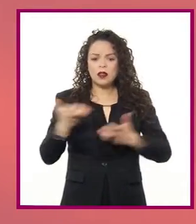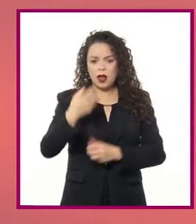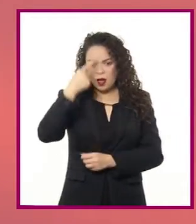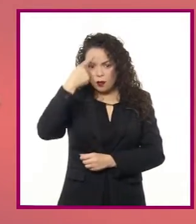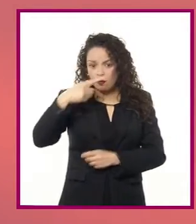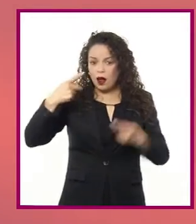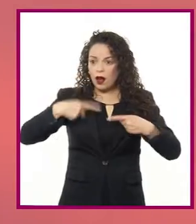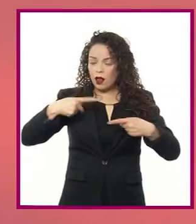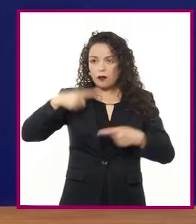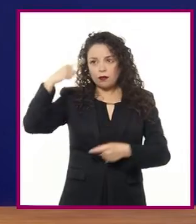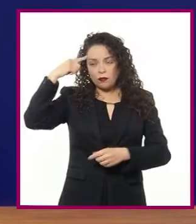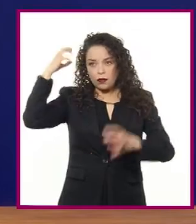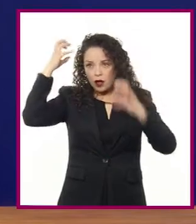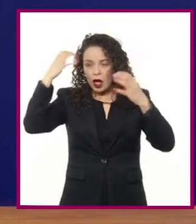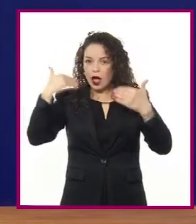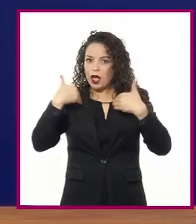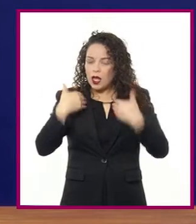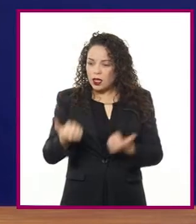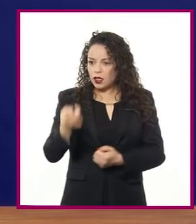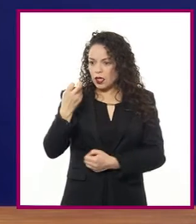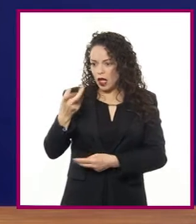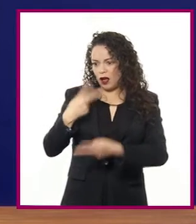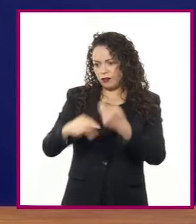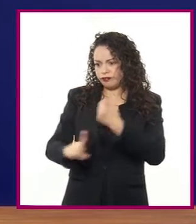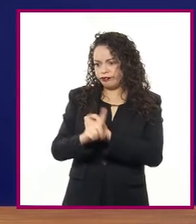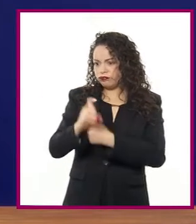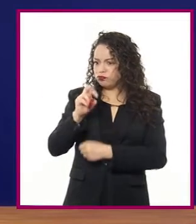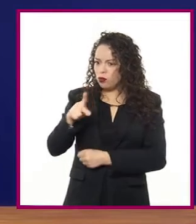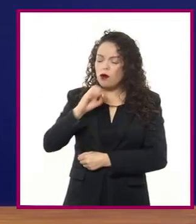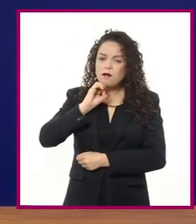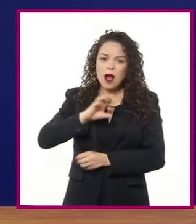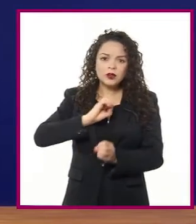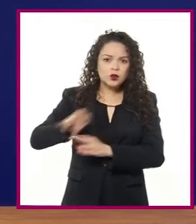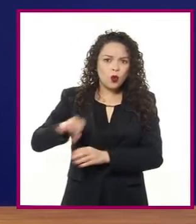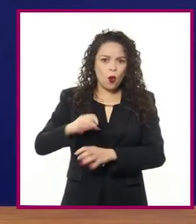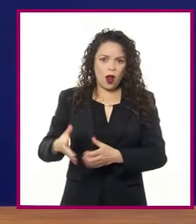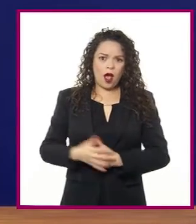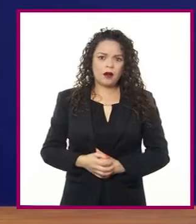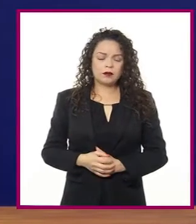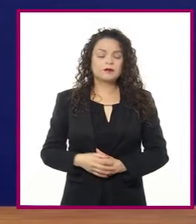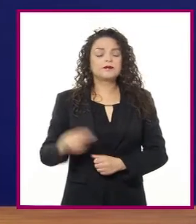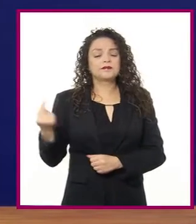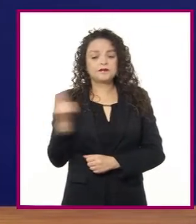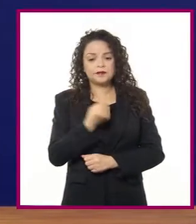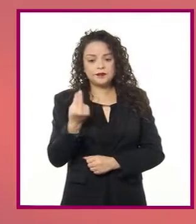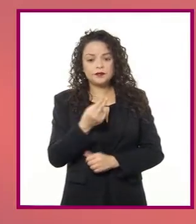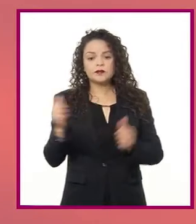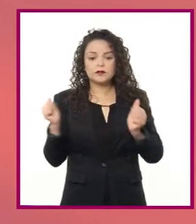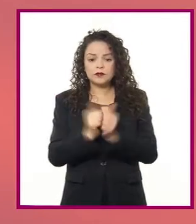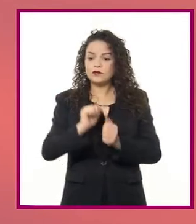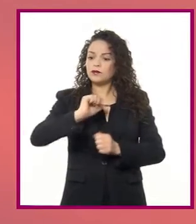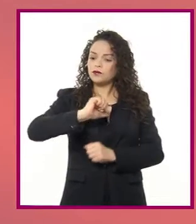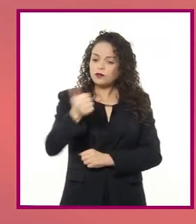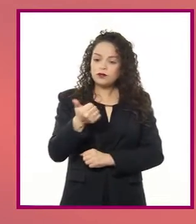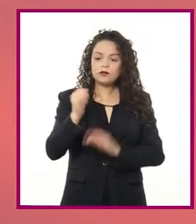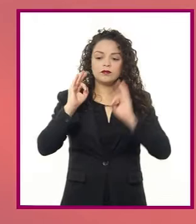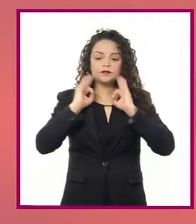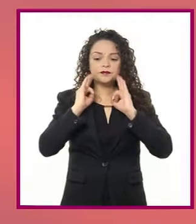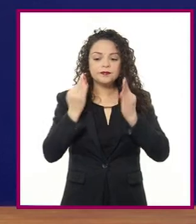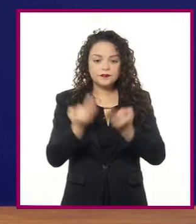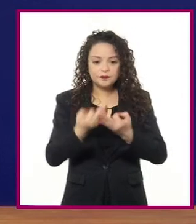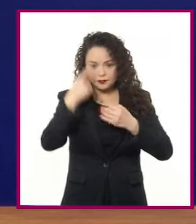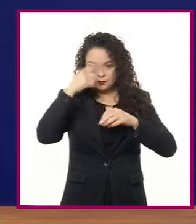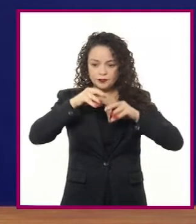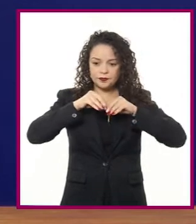tienen este problema? Podemos intentar difundir la información mediante otros medios. Observemos el